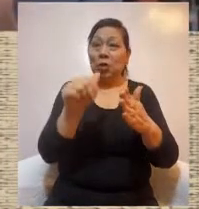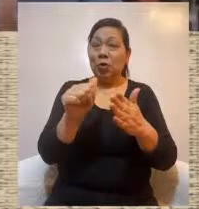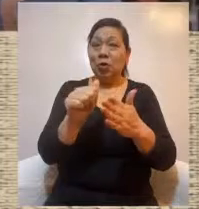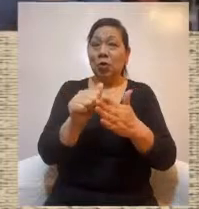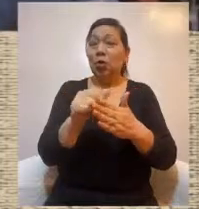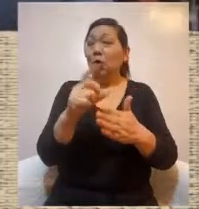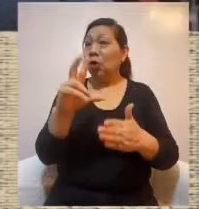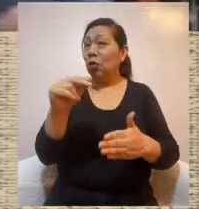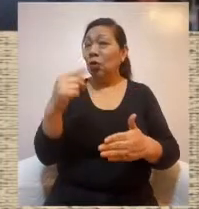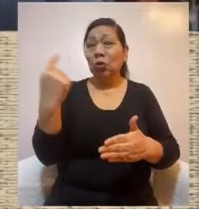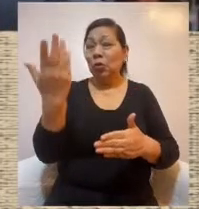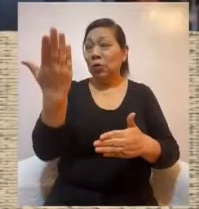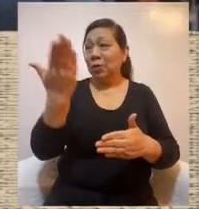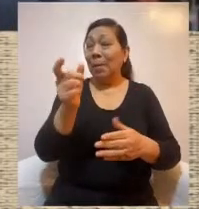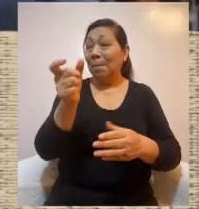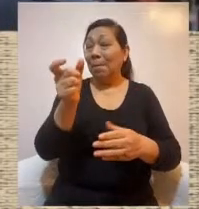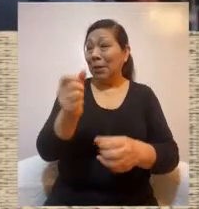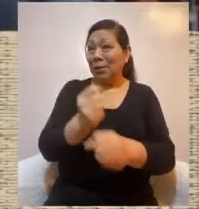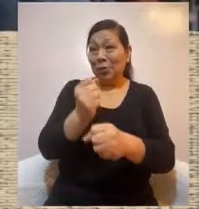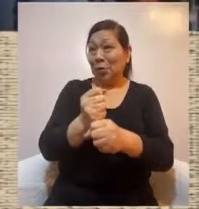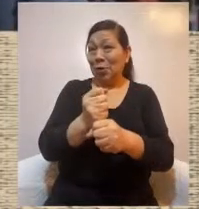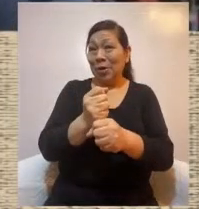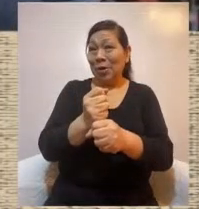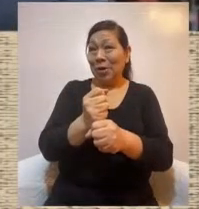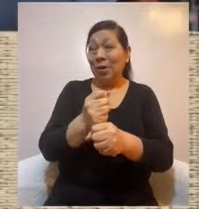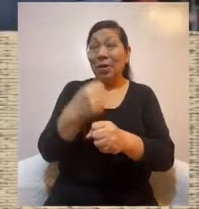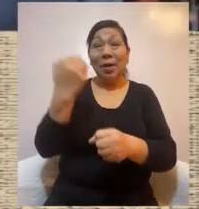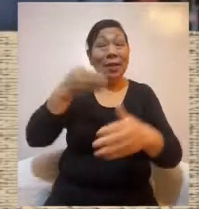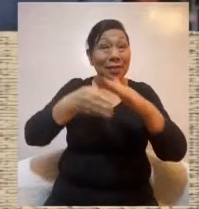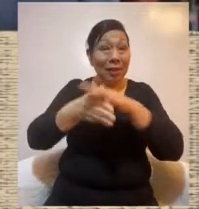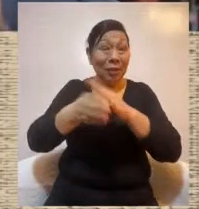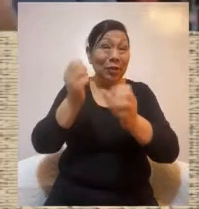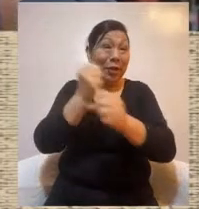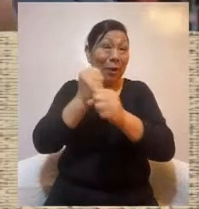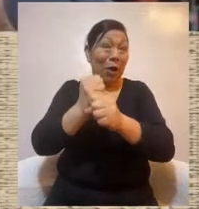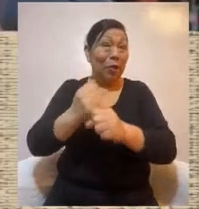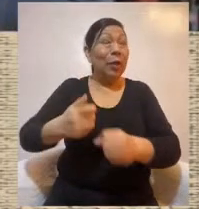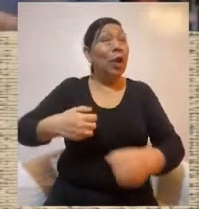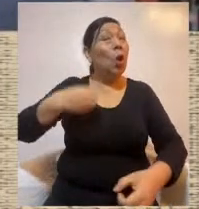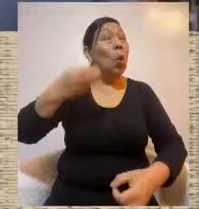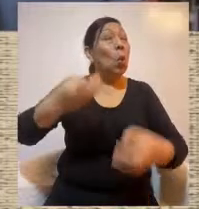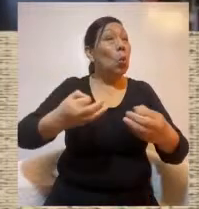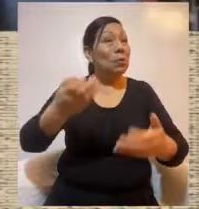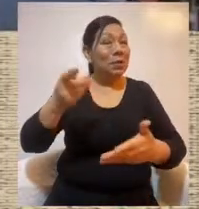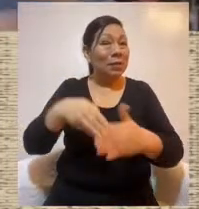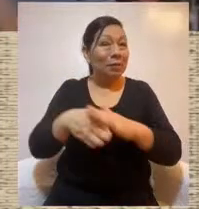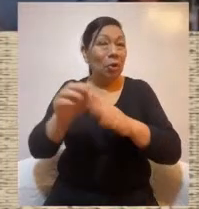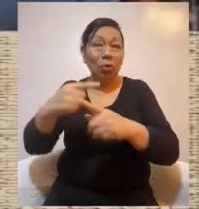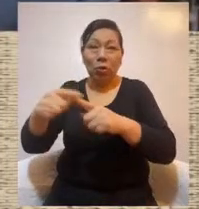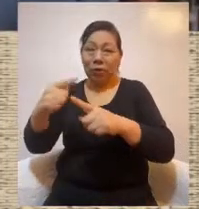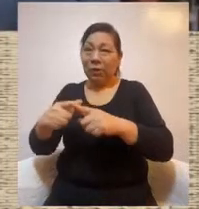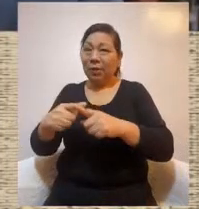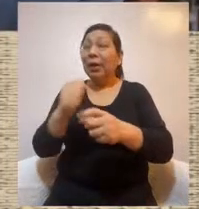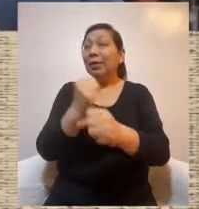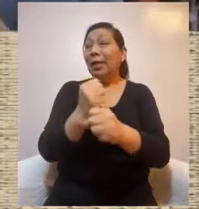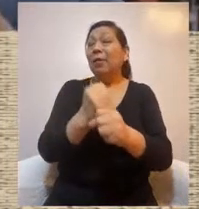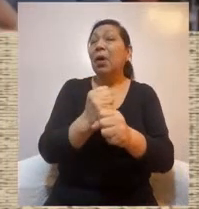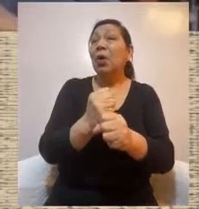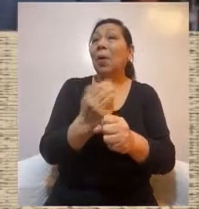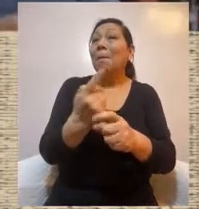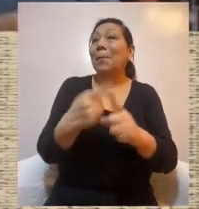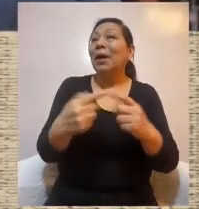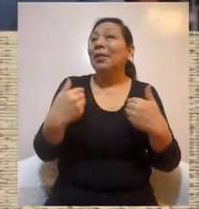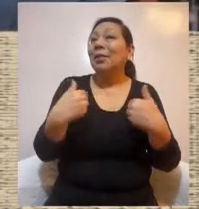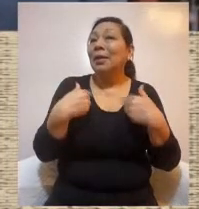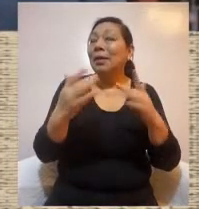toda la situación, no solamente de las trabajadoras en el ámbito del Poder Judicial, sino de las trabajadoras en la colectividad peruana. Se